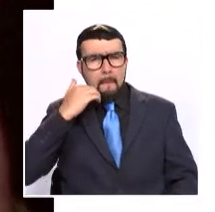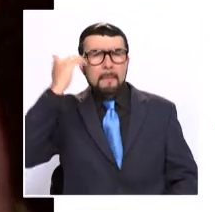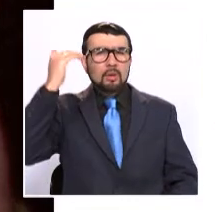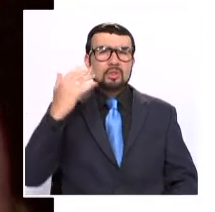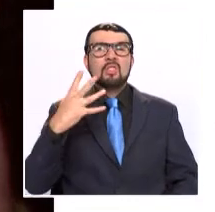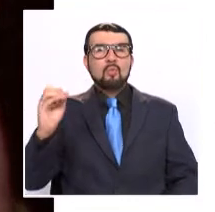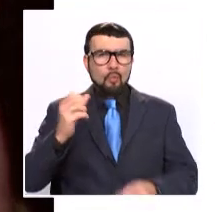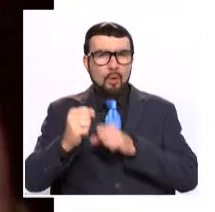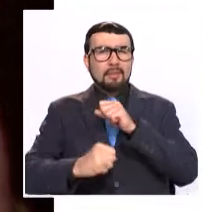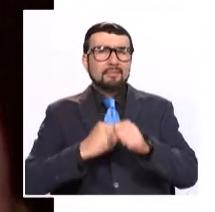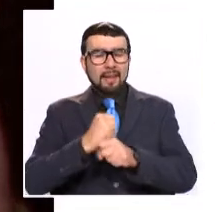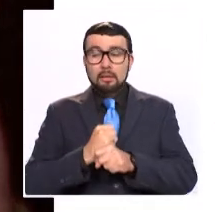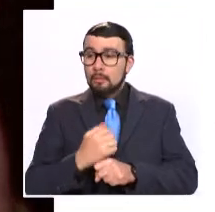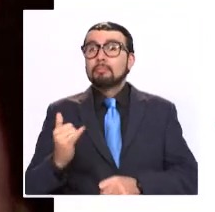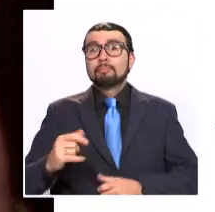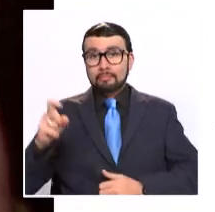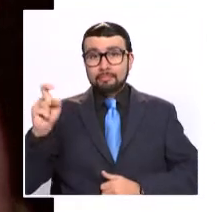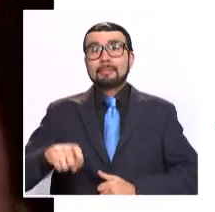los que realmente deben